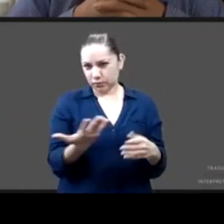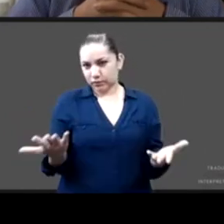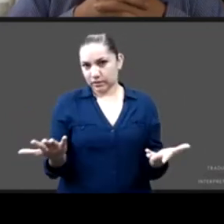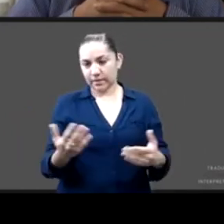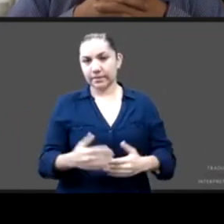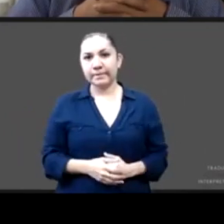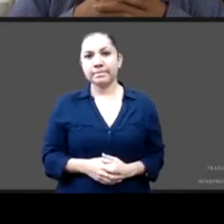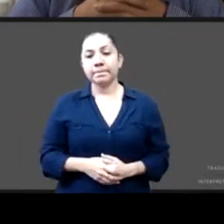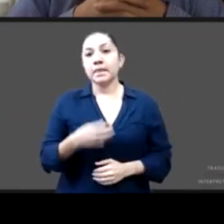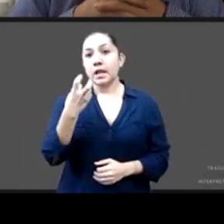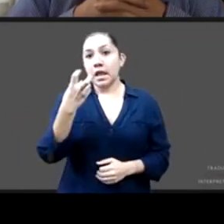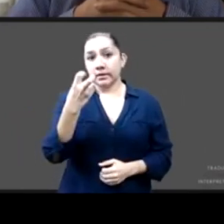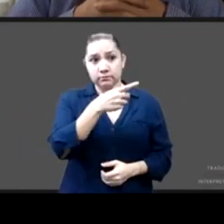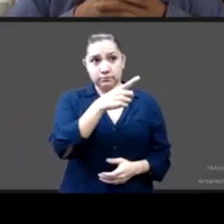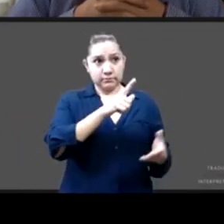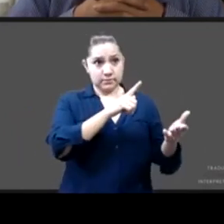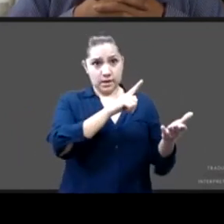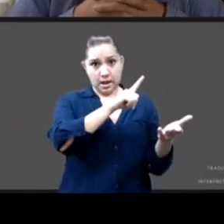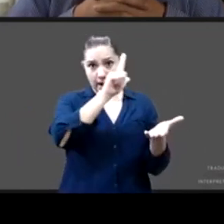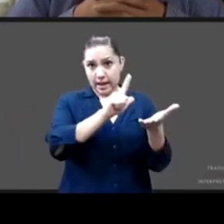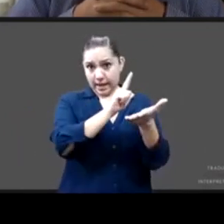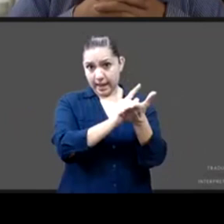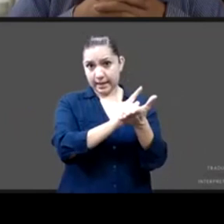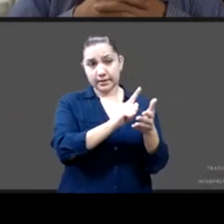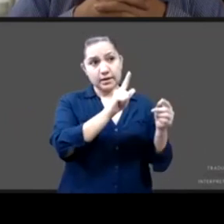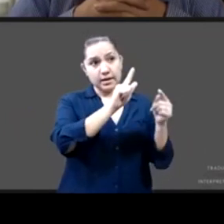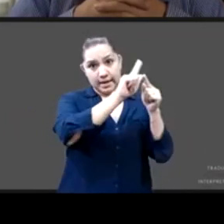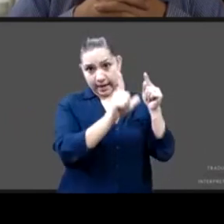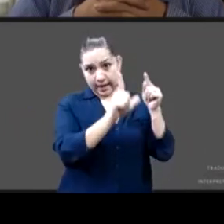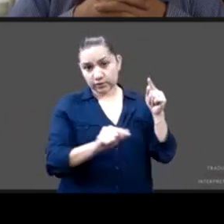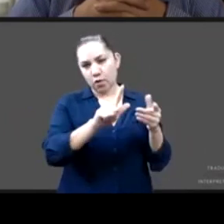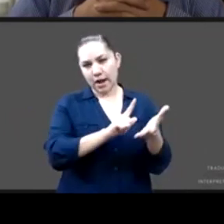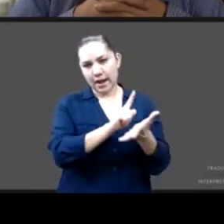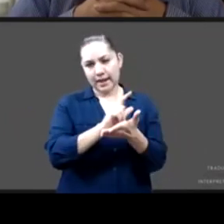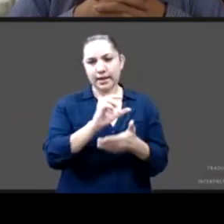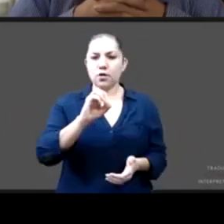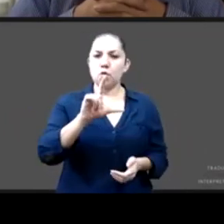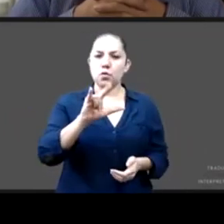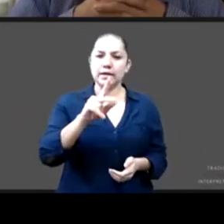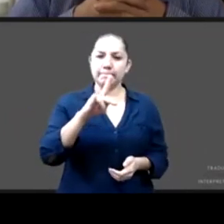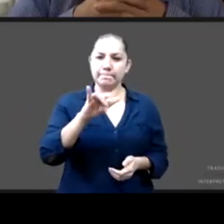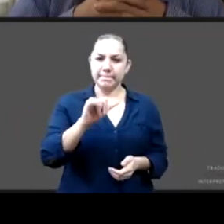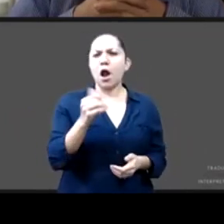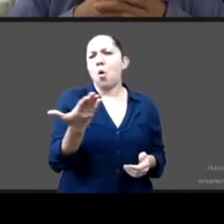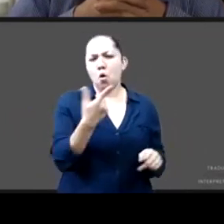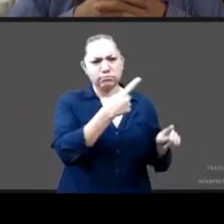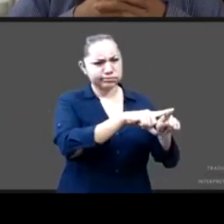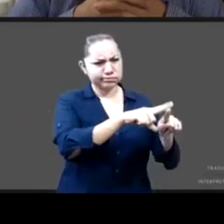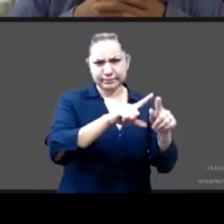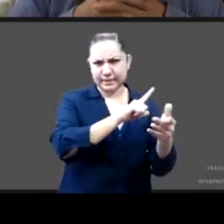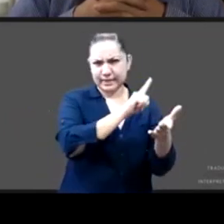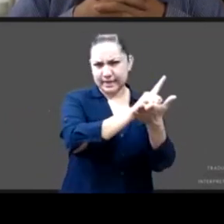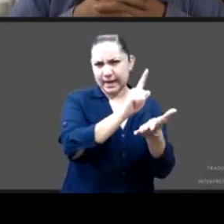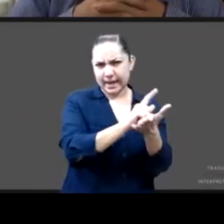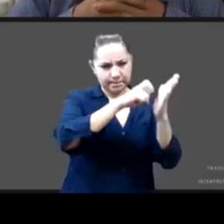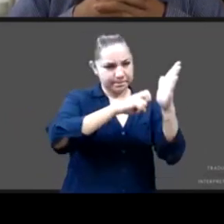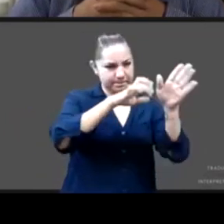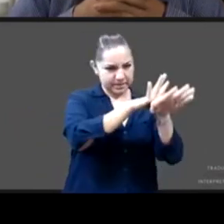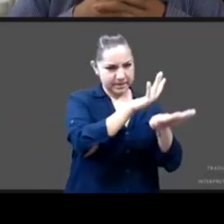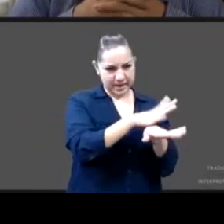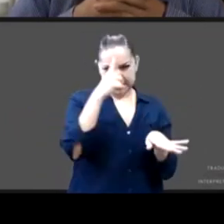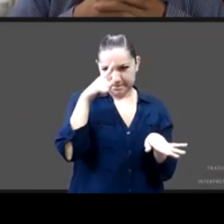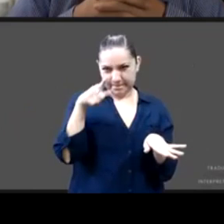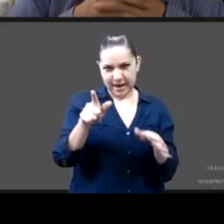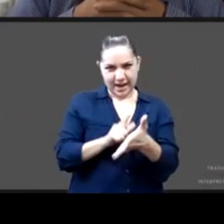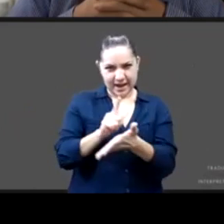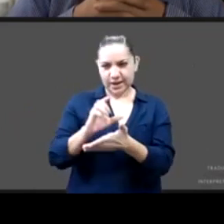que es difusa, no solo la ley Olimpia o el conjunto de cambios normativos ligados a la ley Olimpia. No solo